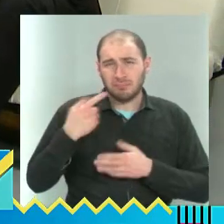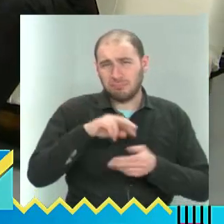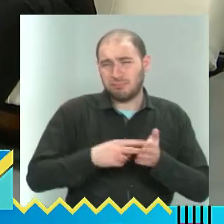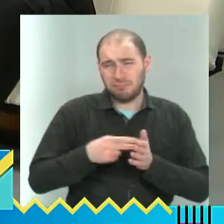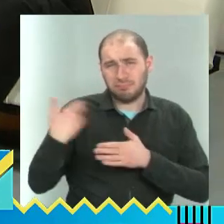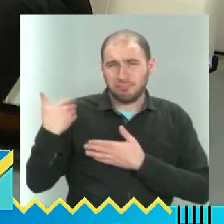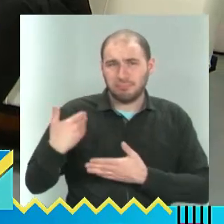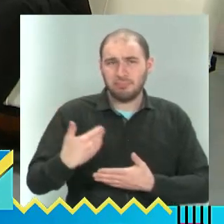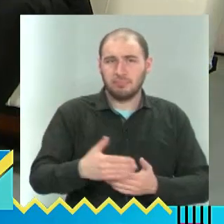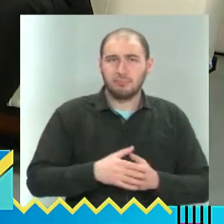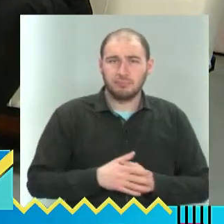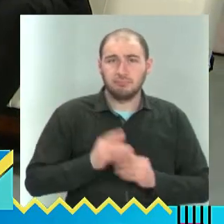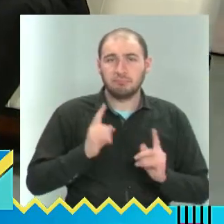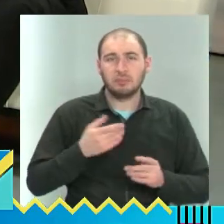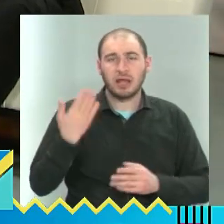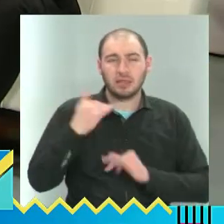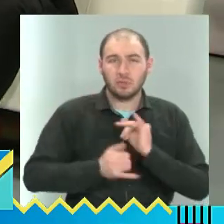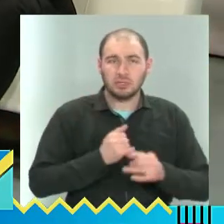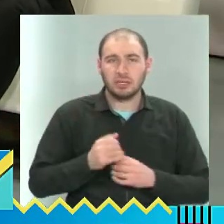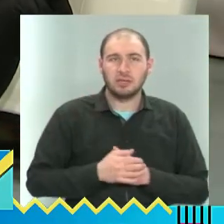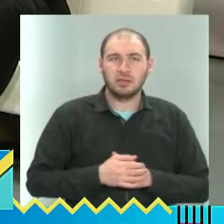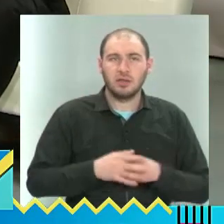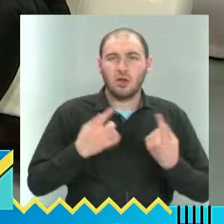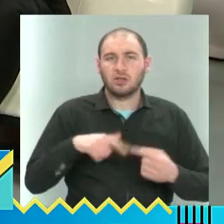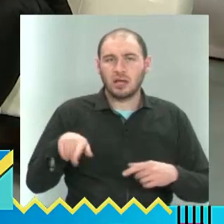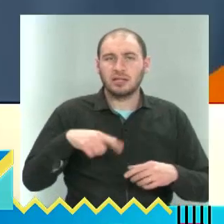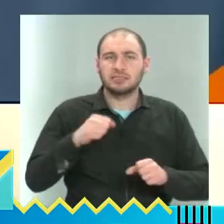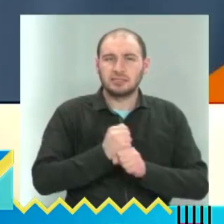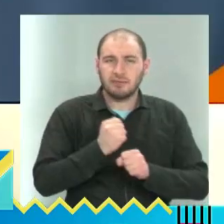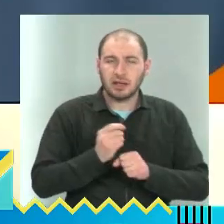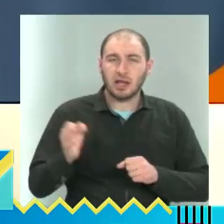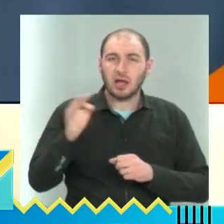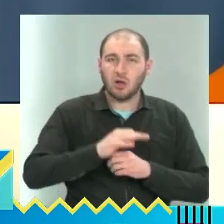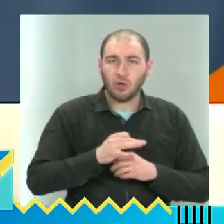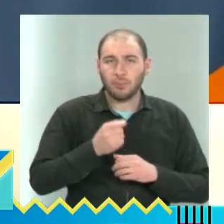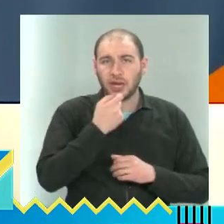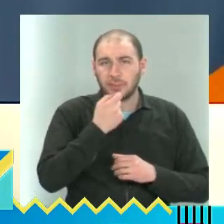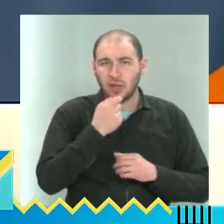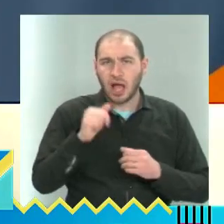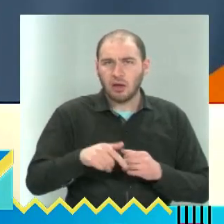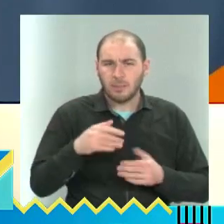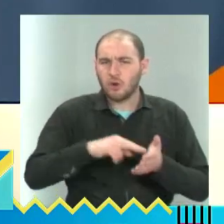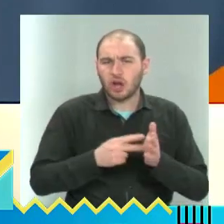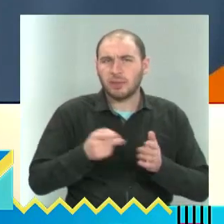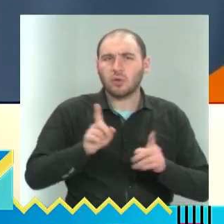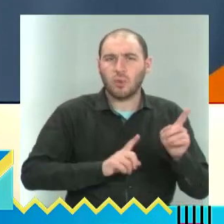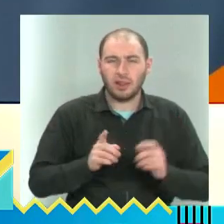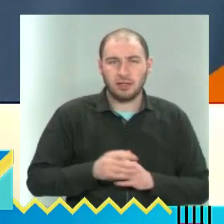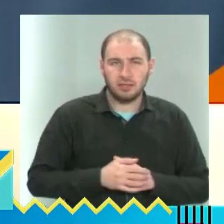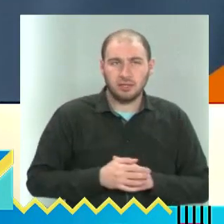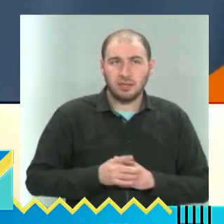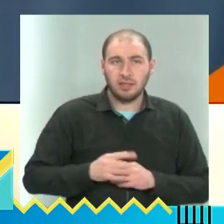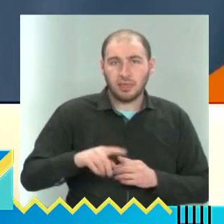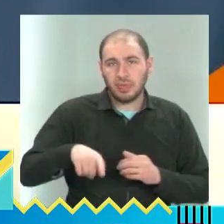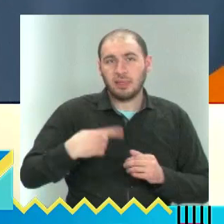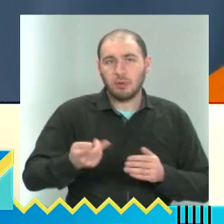persona. Generalmente, como te comentaba, las condiciones en las que están operando o en las que están siendo, digamos, sometidos, les trae como